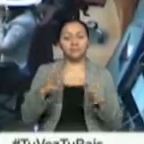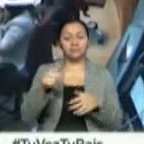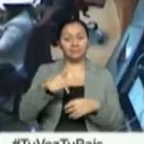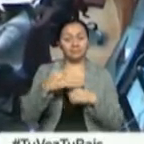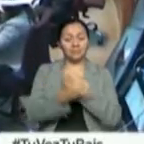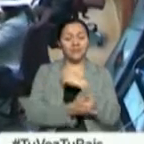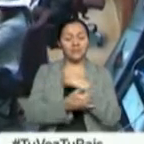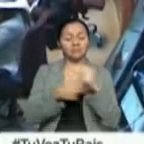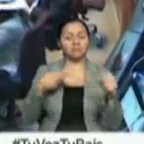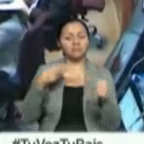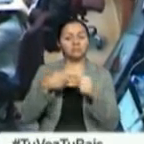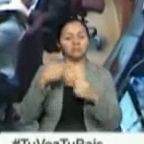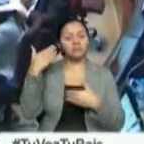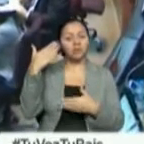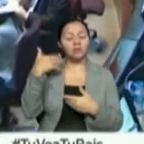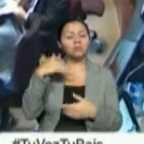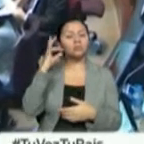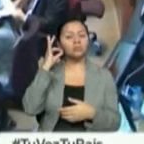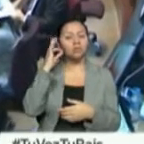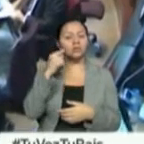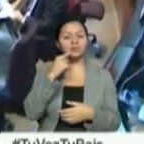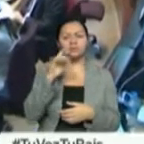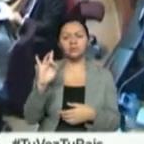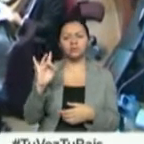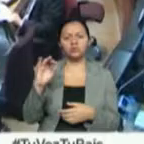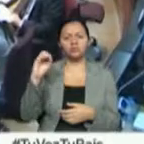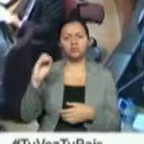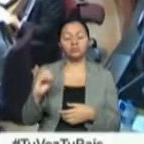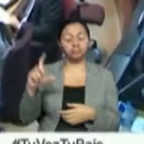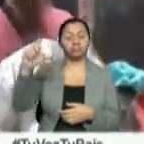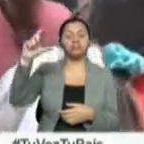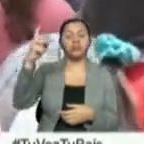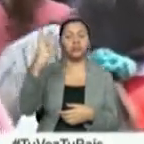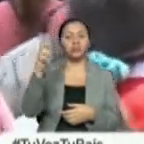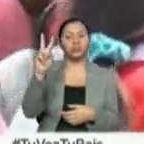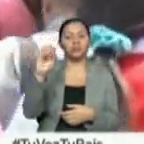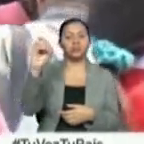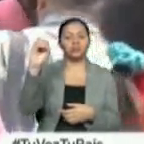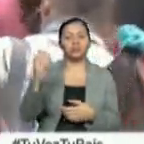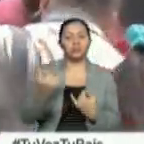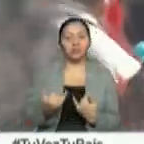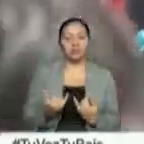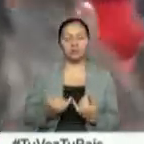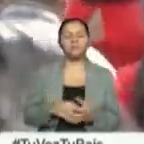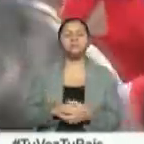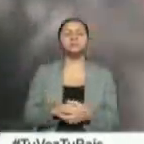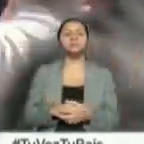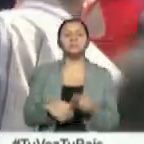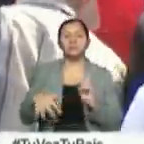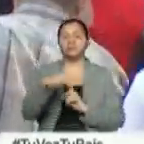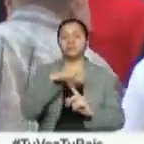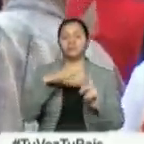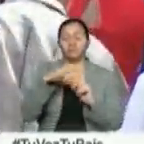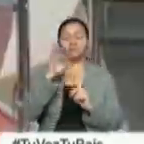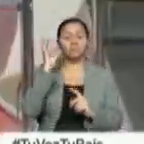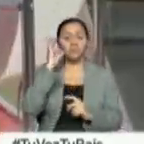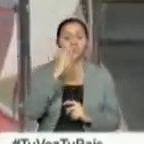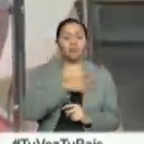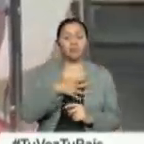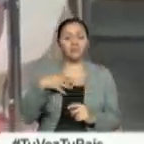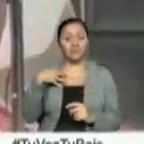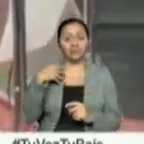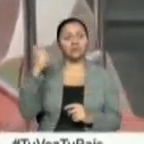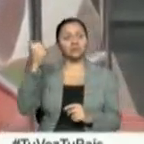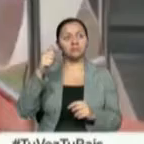participación política de mujeres pasó de un 8 por ciento a un 42 por ciento en la actualidad en este contexto arriba y su par de